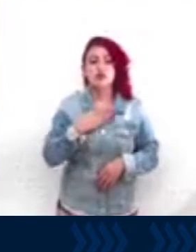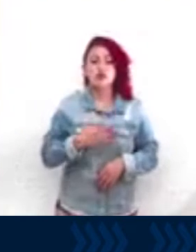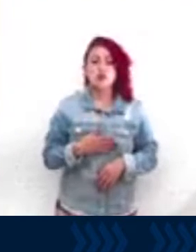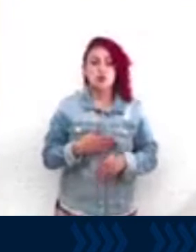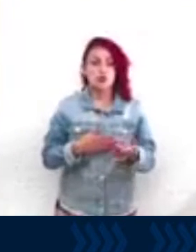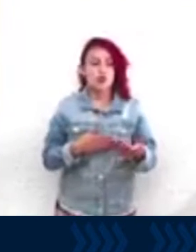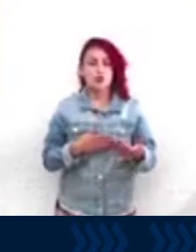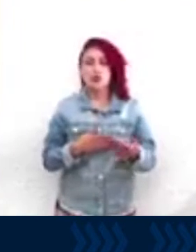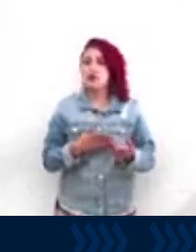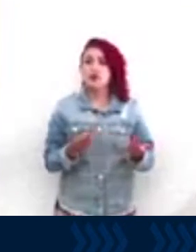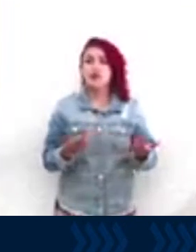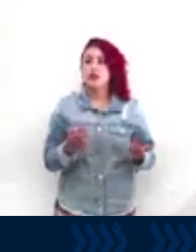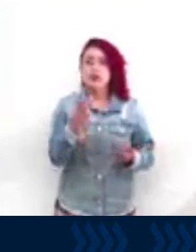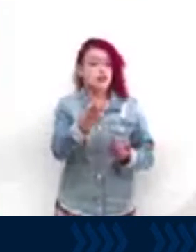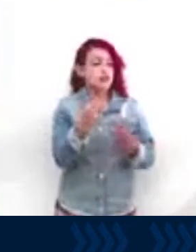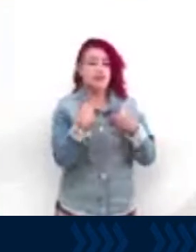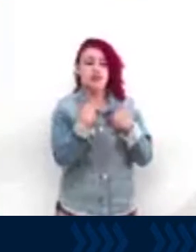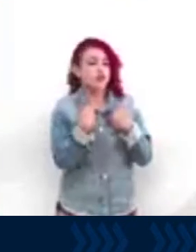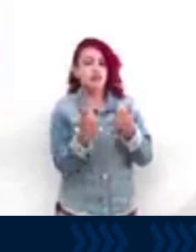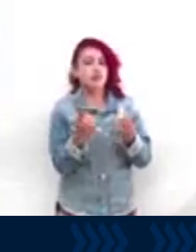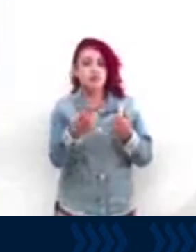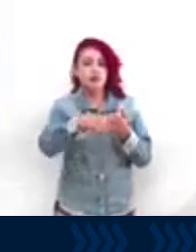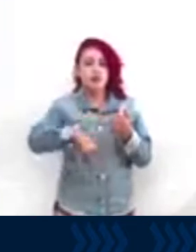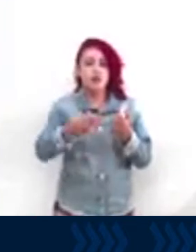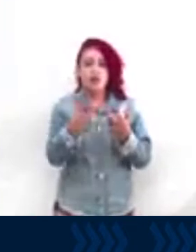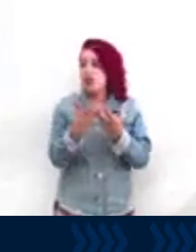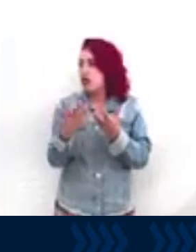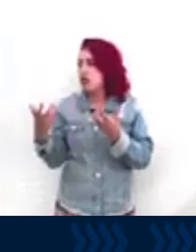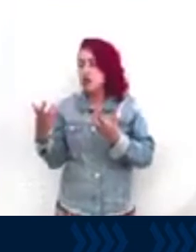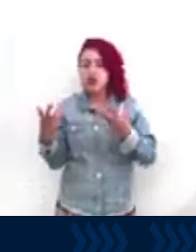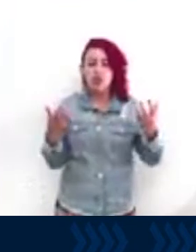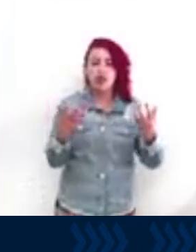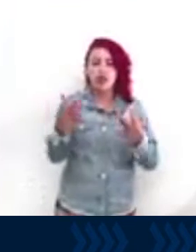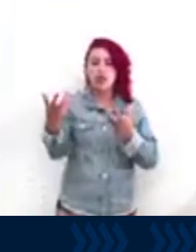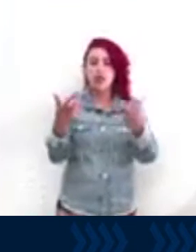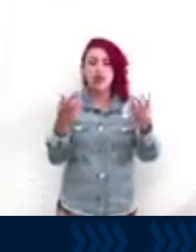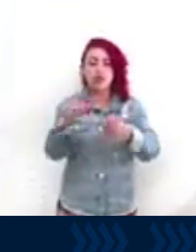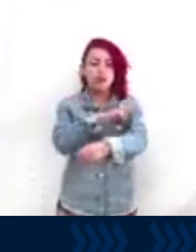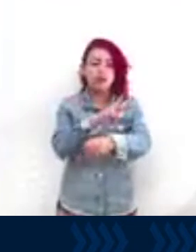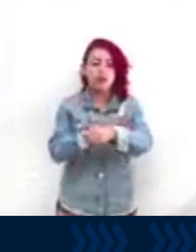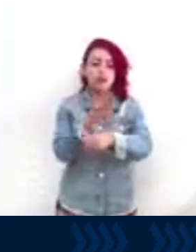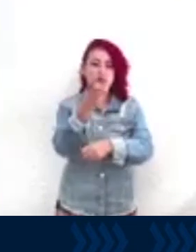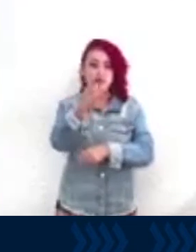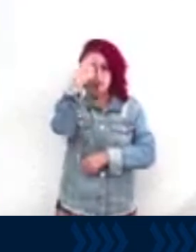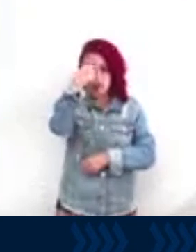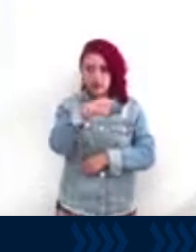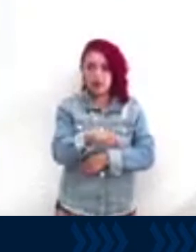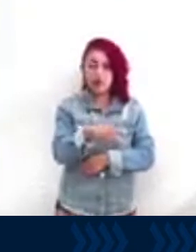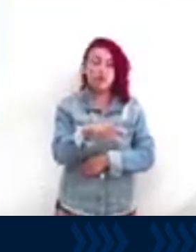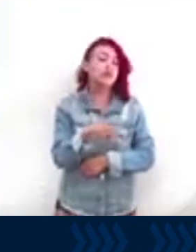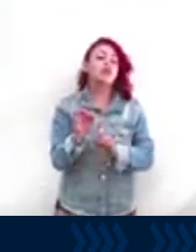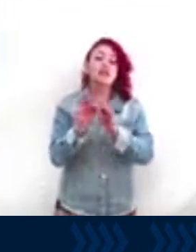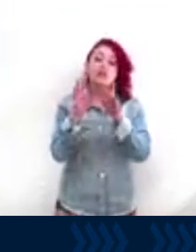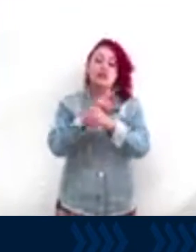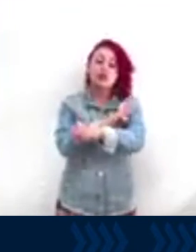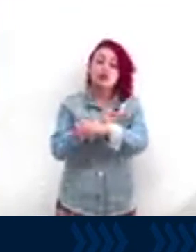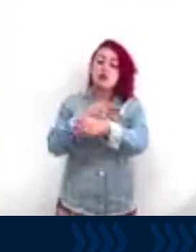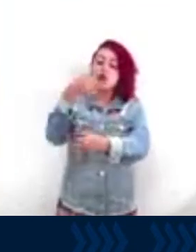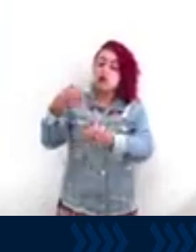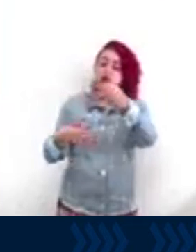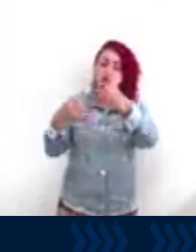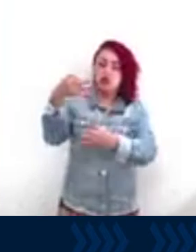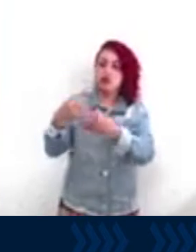justo lo que no entienden, que la división de poderes es justo para ello. Si el Poder